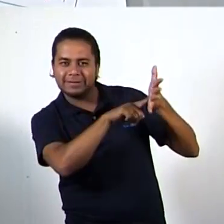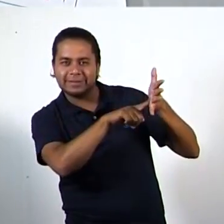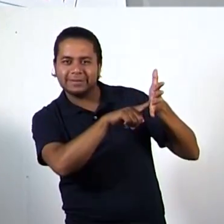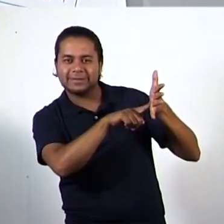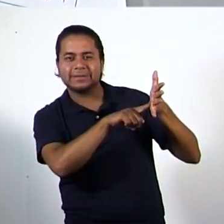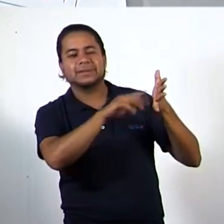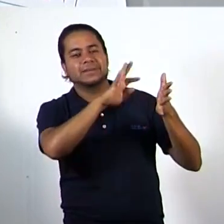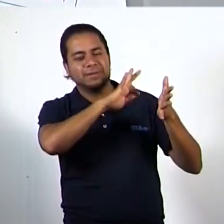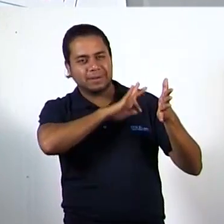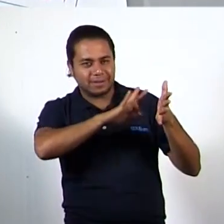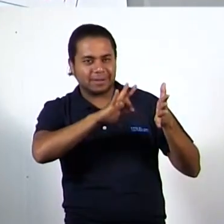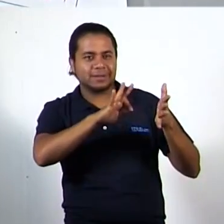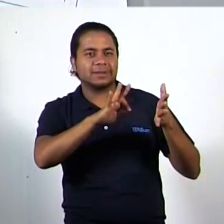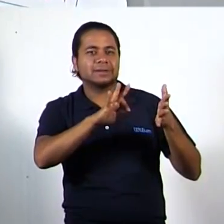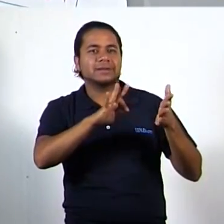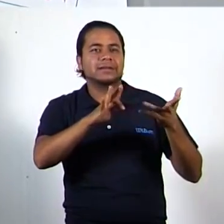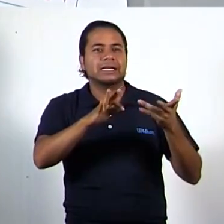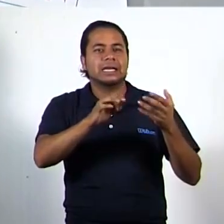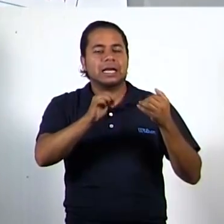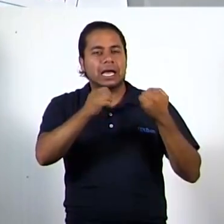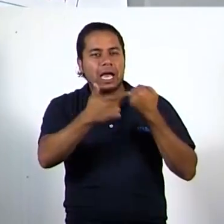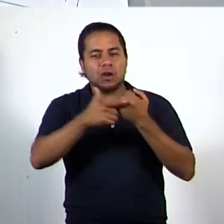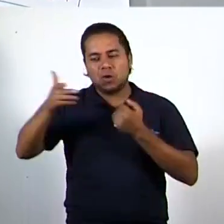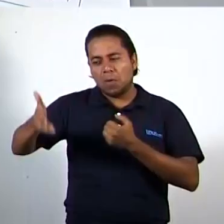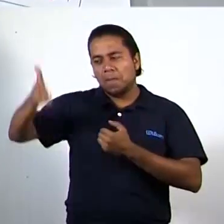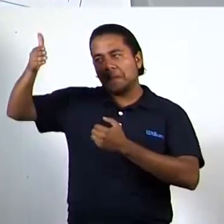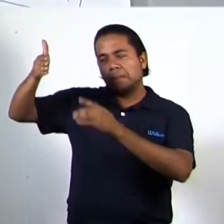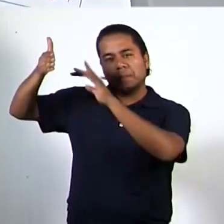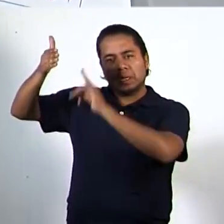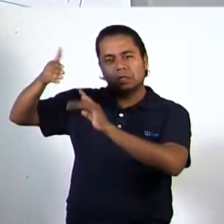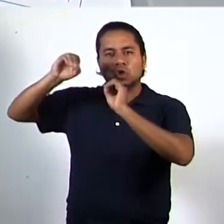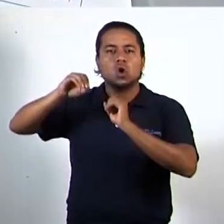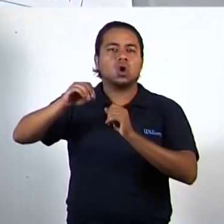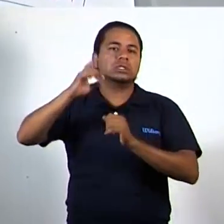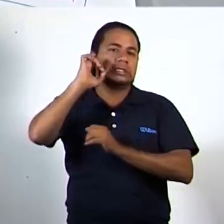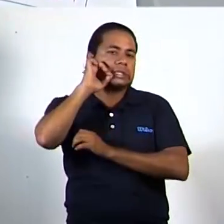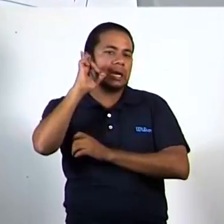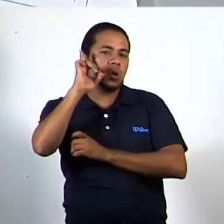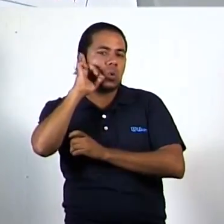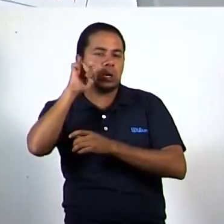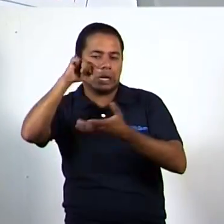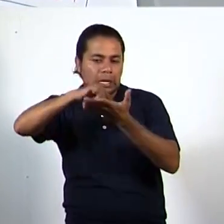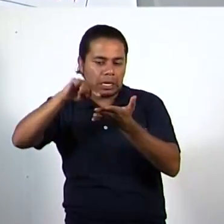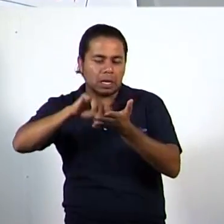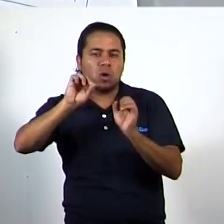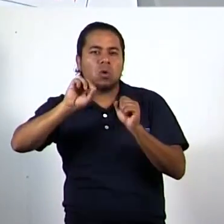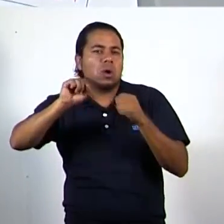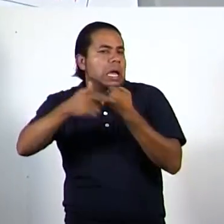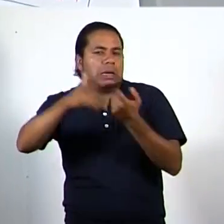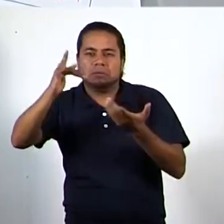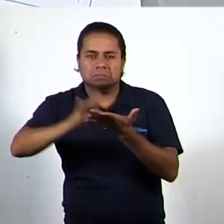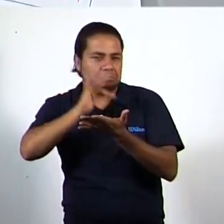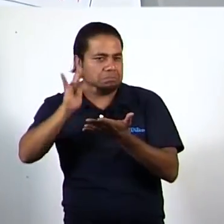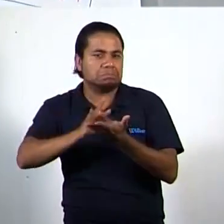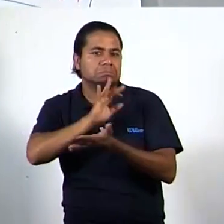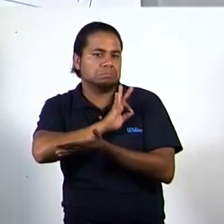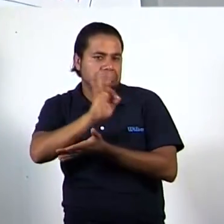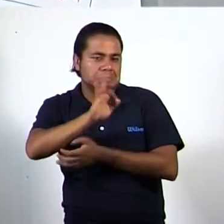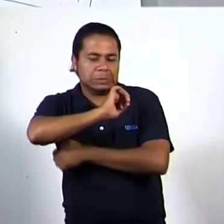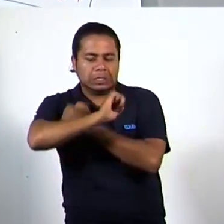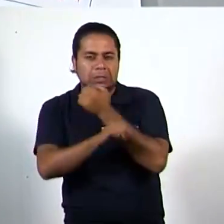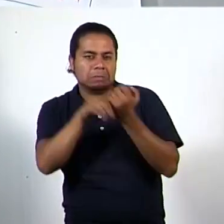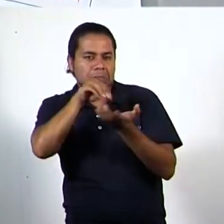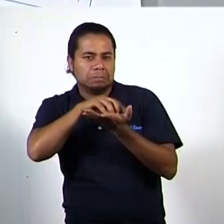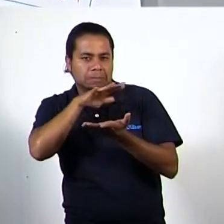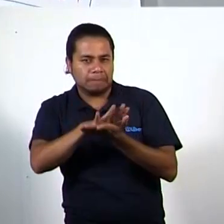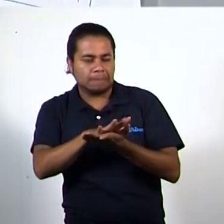ilustrativo en una pared como en tu teléfono celular o en algún medio electrónico. Otra situación